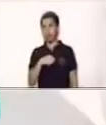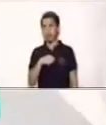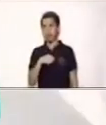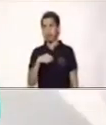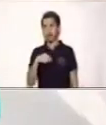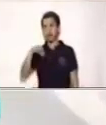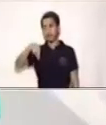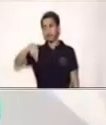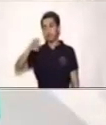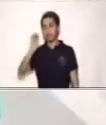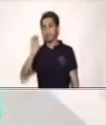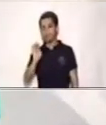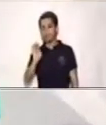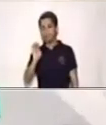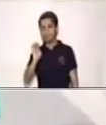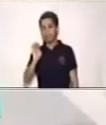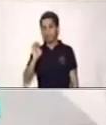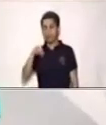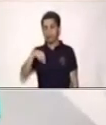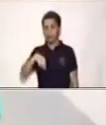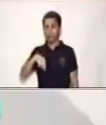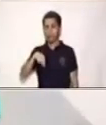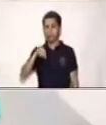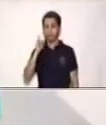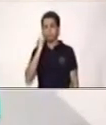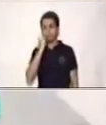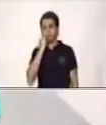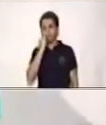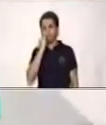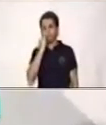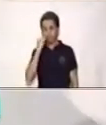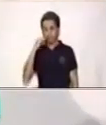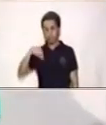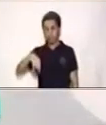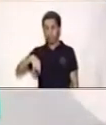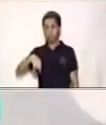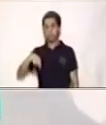pa, P, Pi,